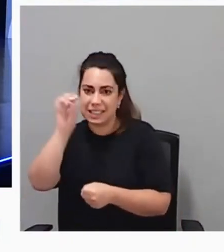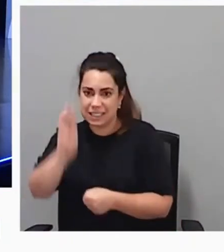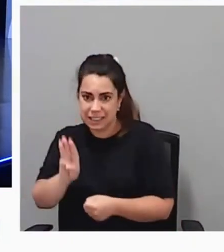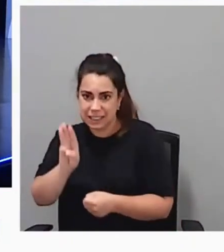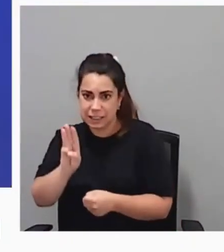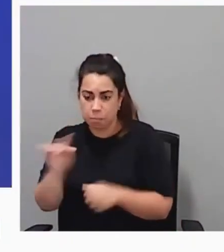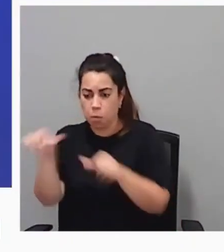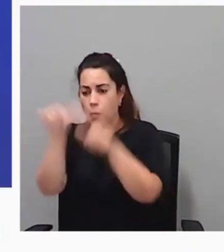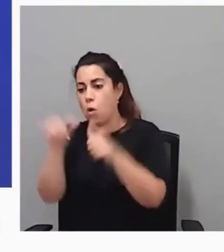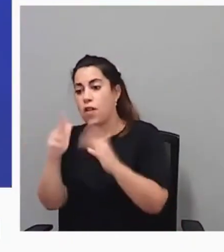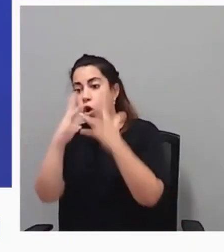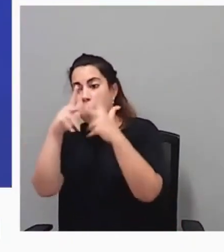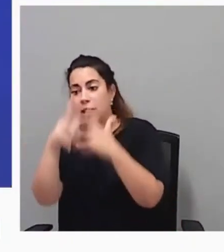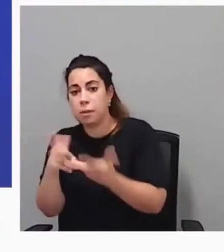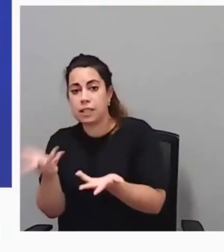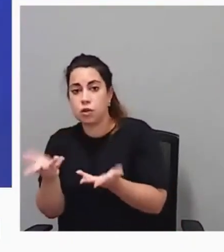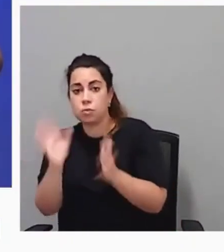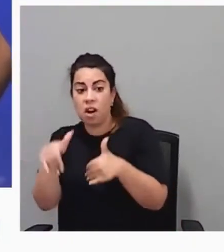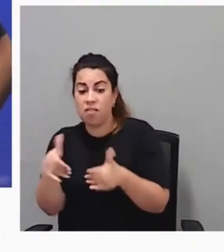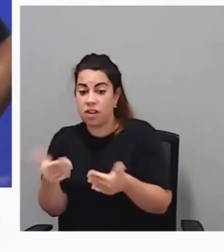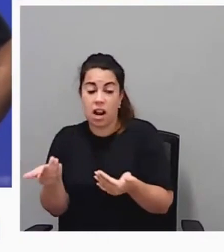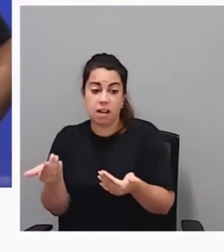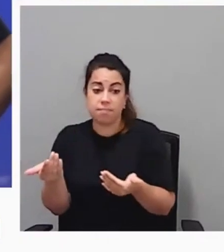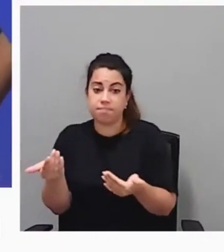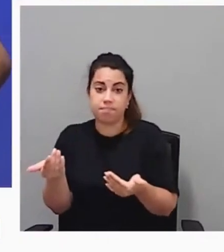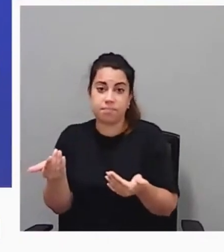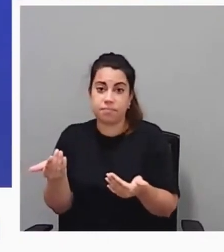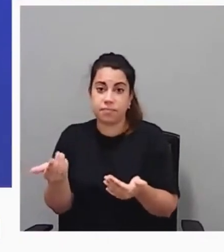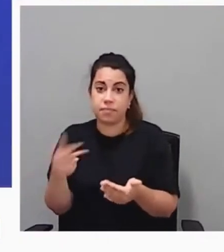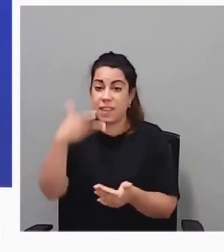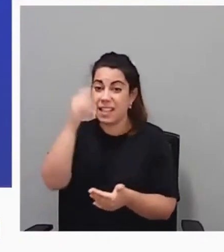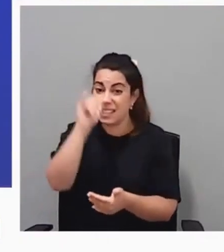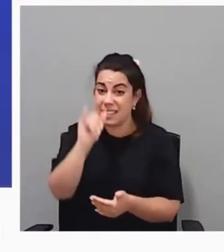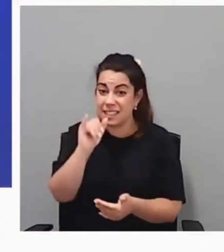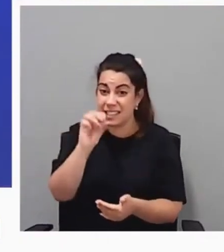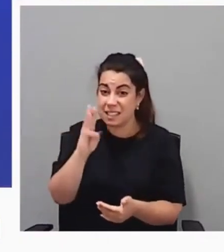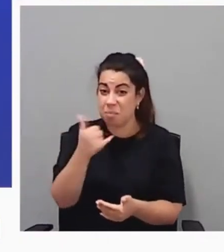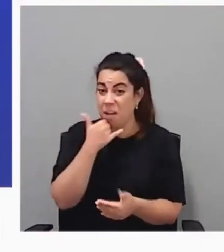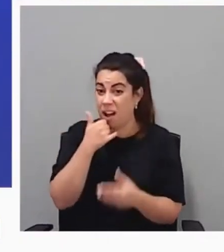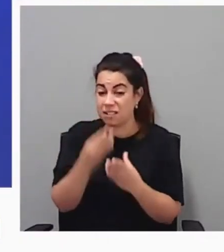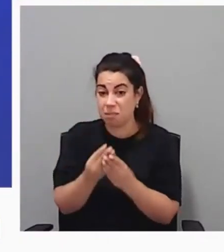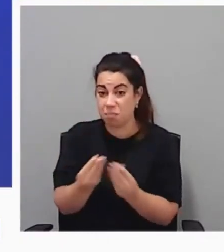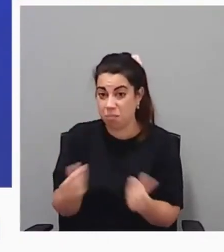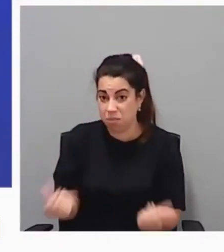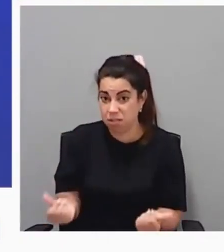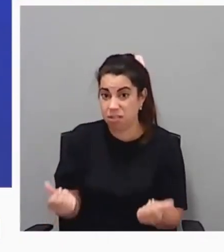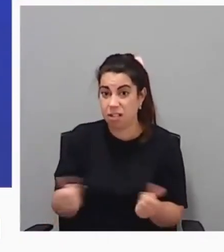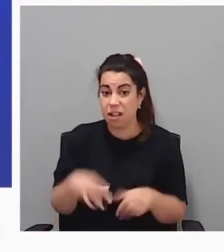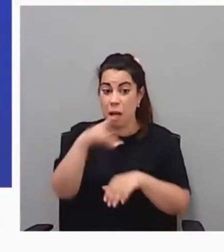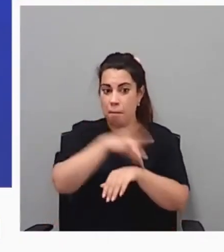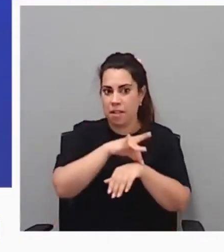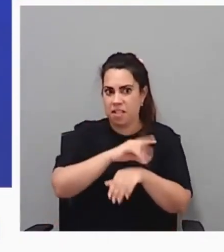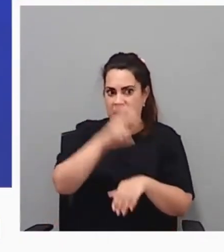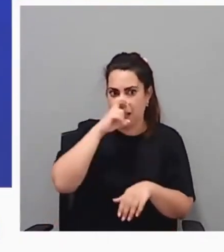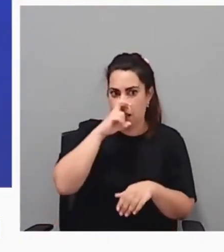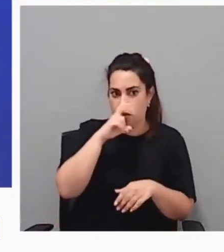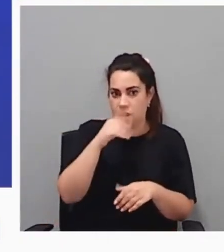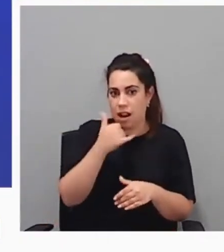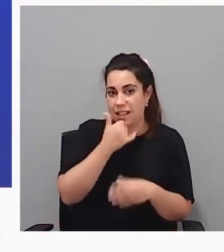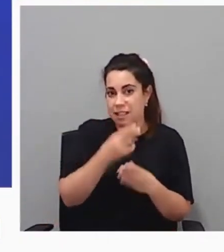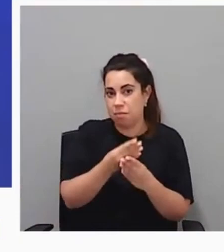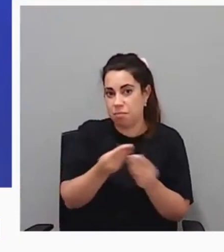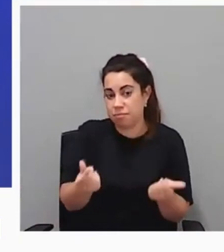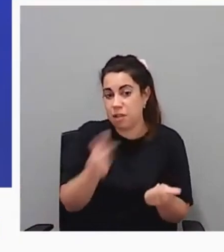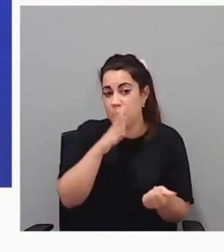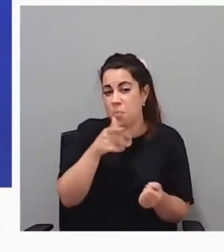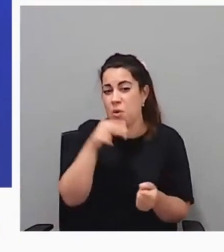ordenador, pero estamos llegando al fin, tanto de los chips como de la medicina tradicional, que no es capaz de crear, por ejemplo, drogas